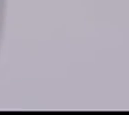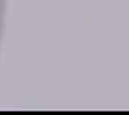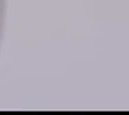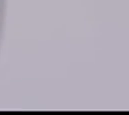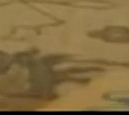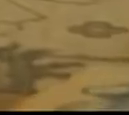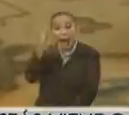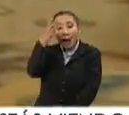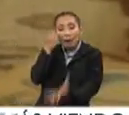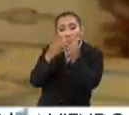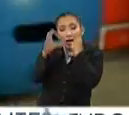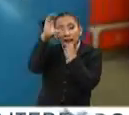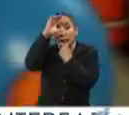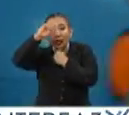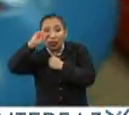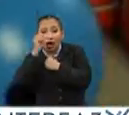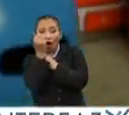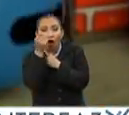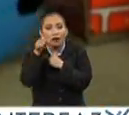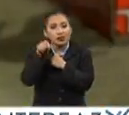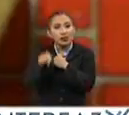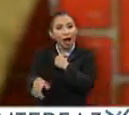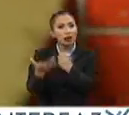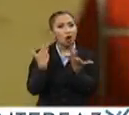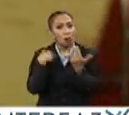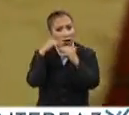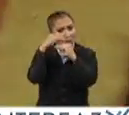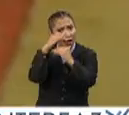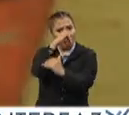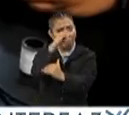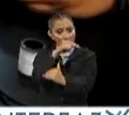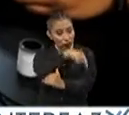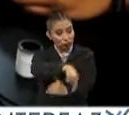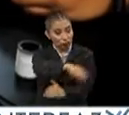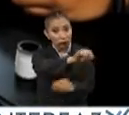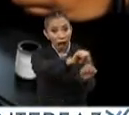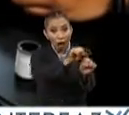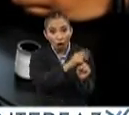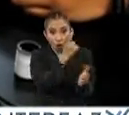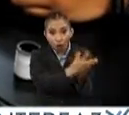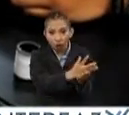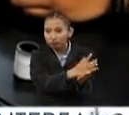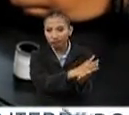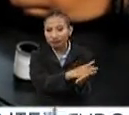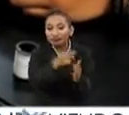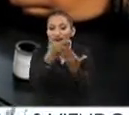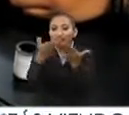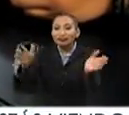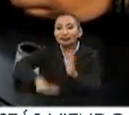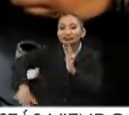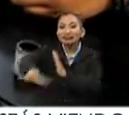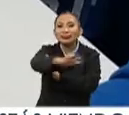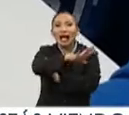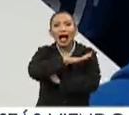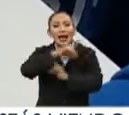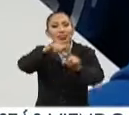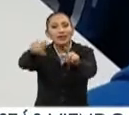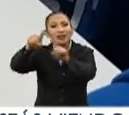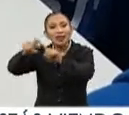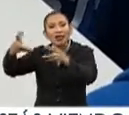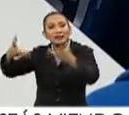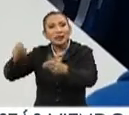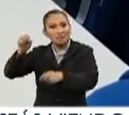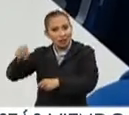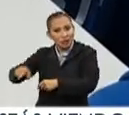El aprendizaje de la ciencia y la tecnología no tiene por qué limitarse solo a los salones de clases. Nuestro entorno está rodeado de elementos